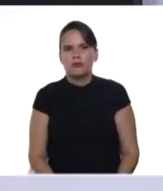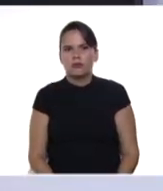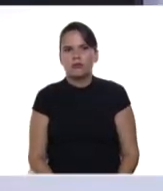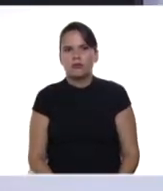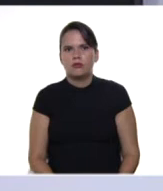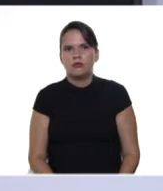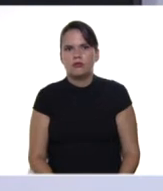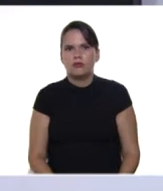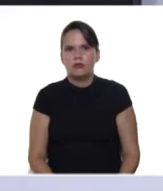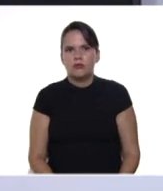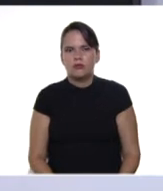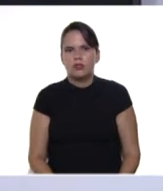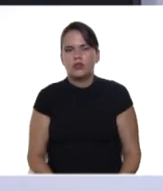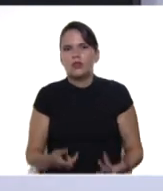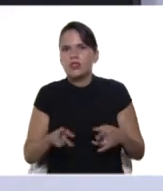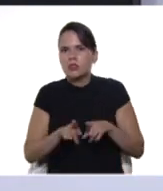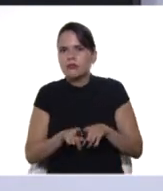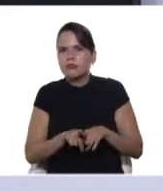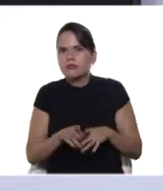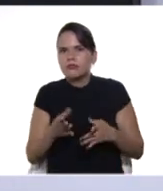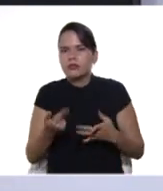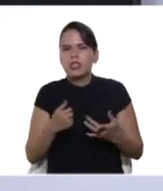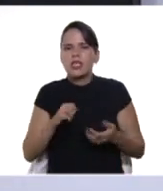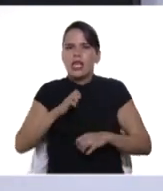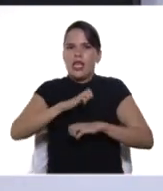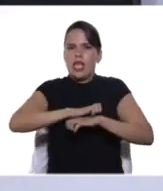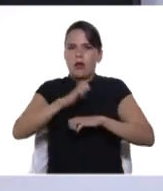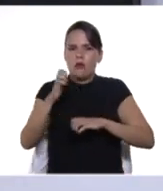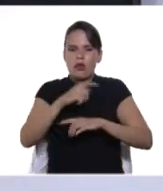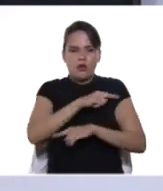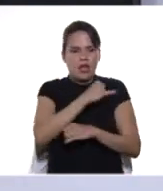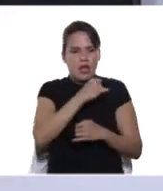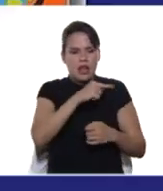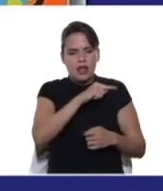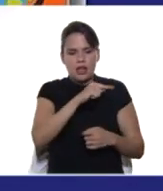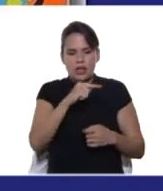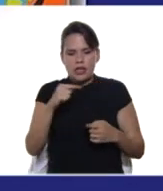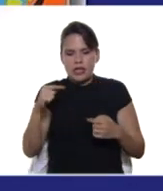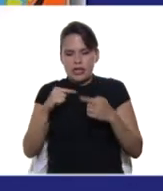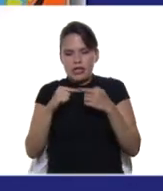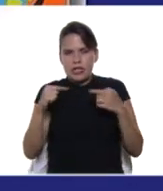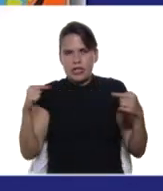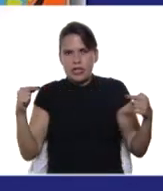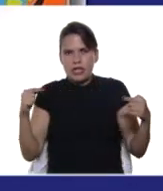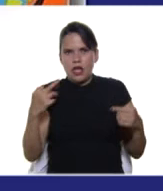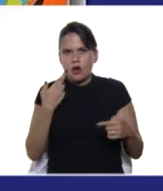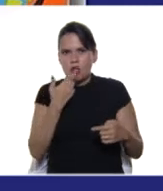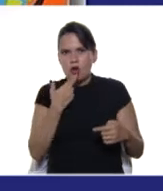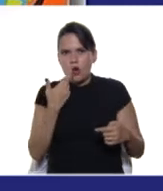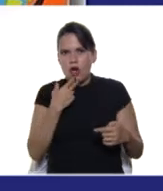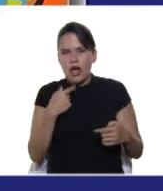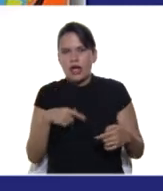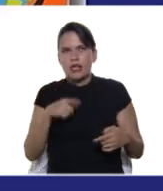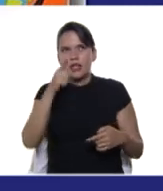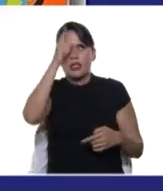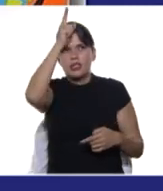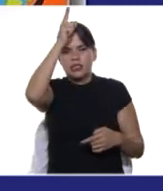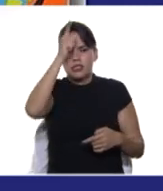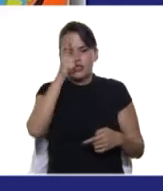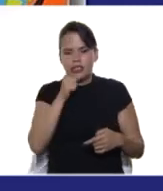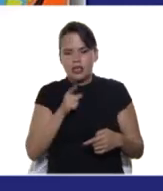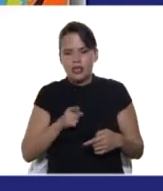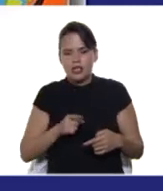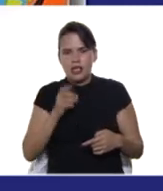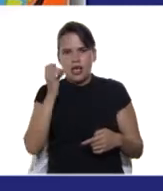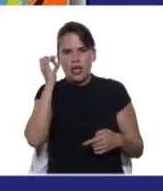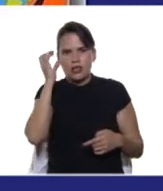Entonces, esas mismas consideraciones, y el Ecuador es la línea roja y la línea azul, la línea de